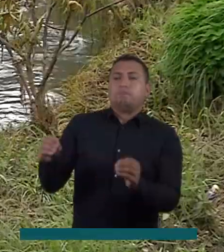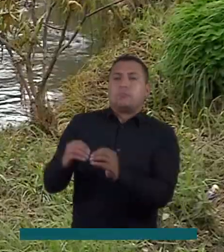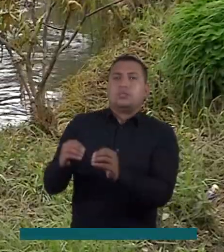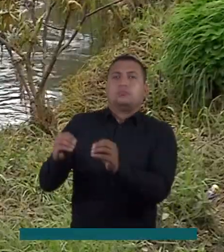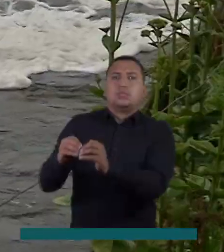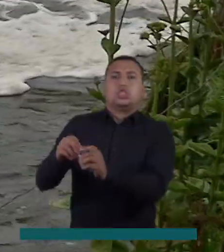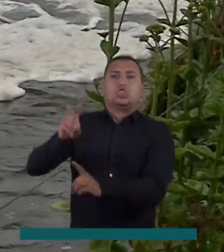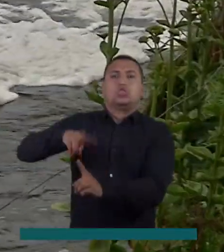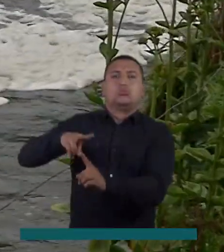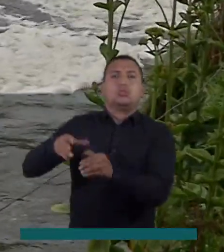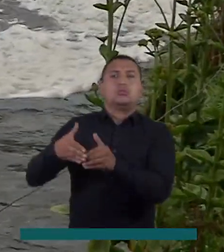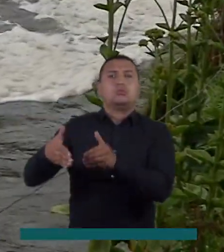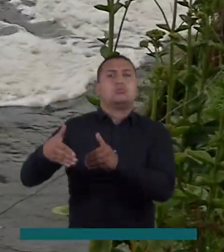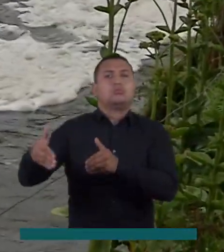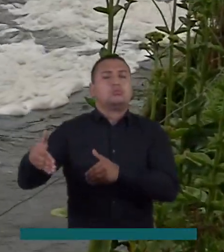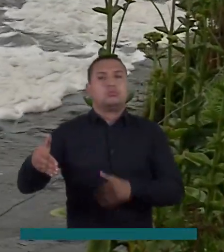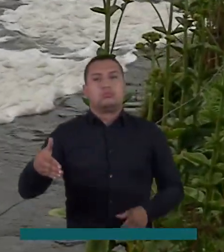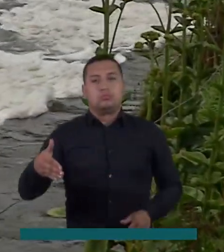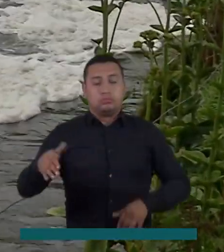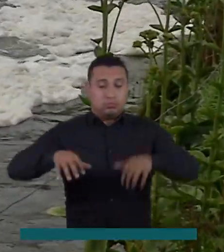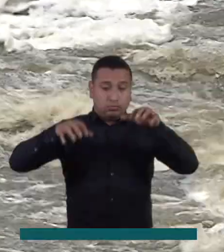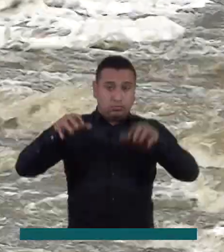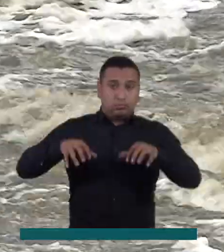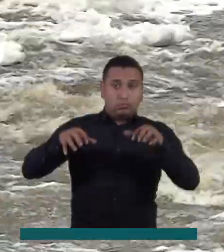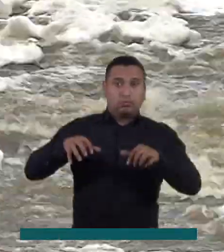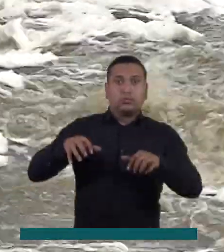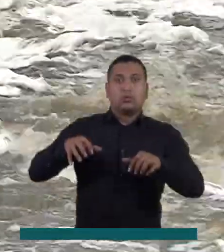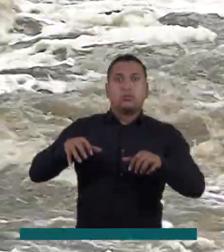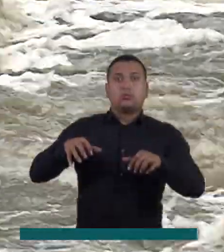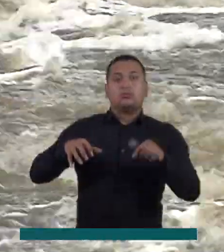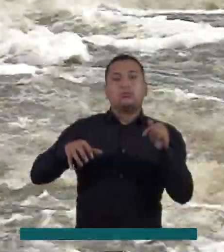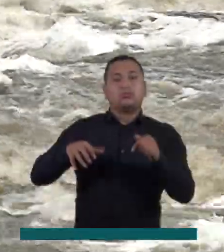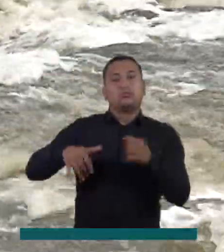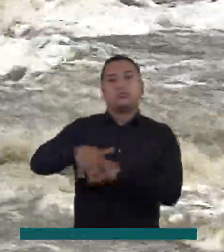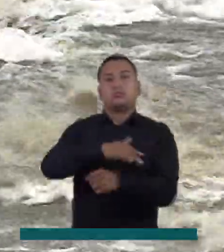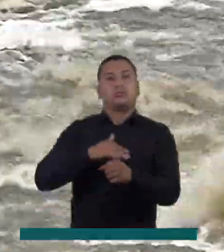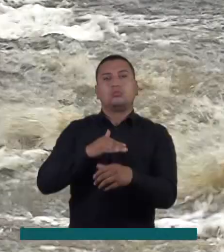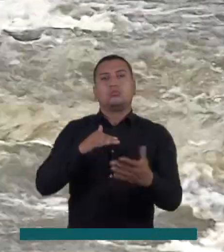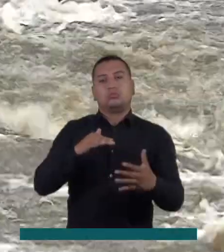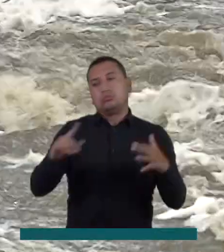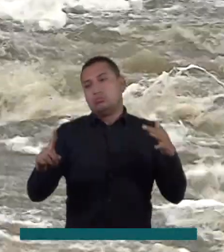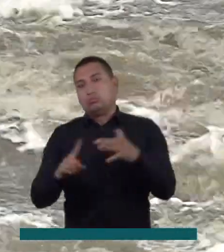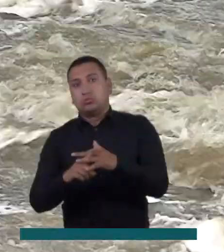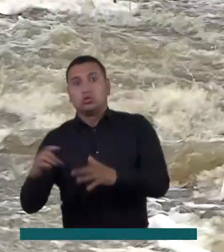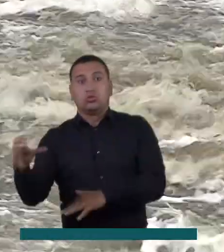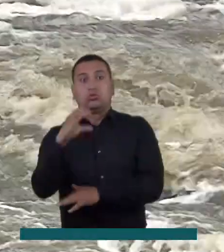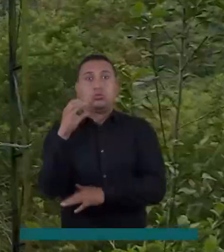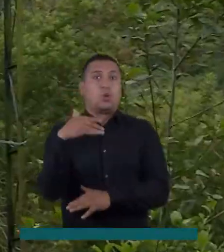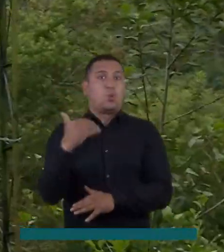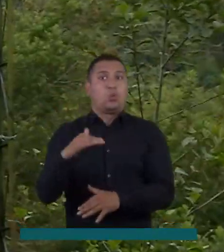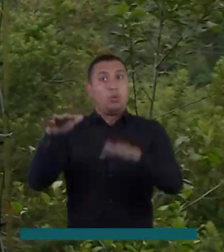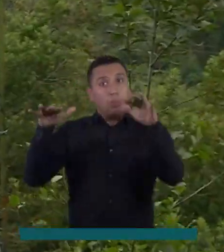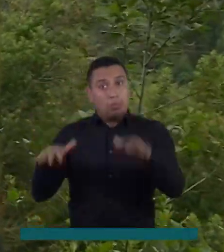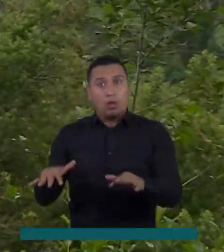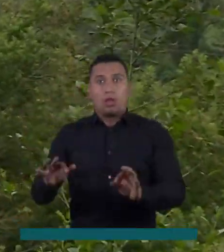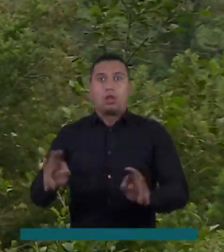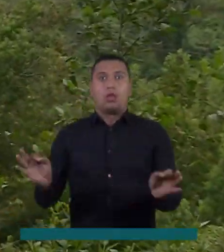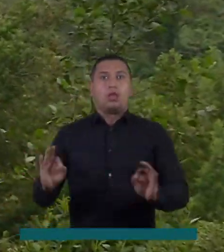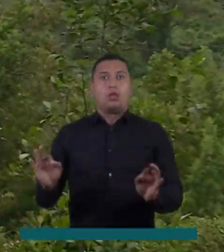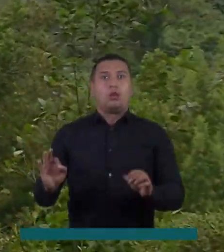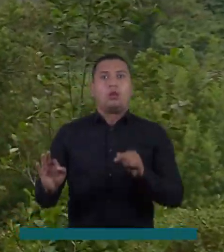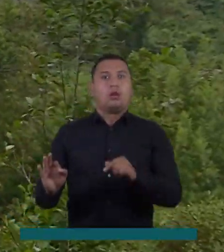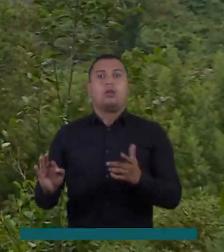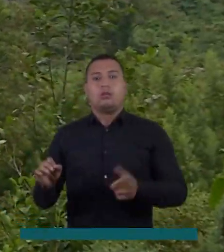municipio. La temporada invernal en Cundinamarca, así como en otros lugares de Colombia, no da tregua. Ante las inundaciones que se han